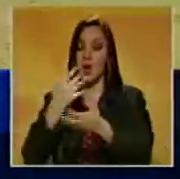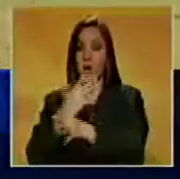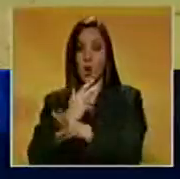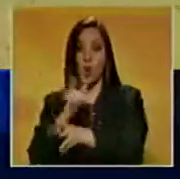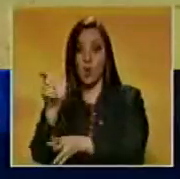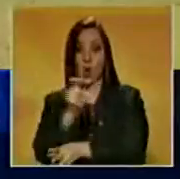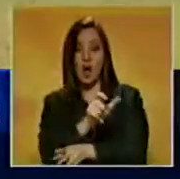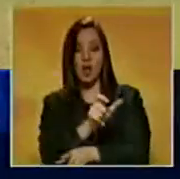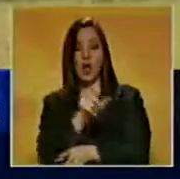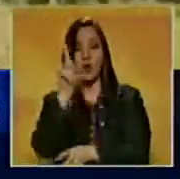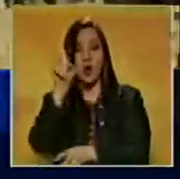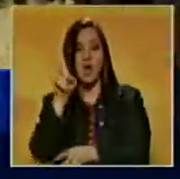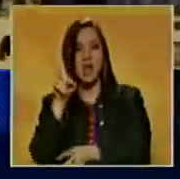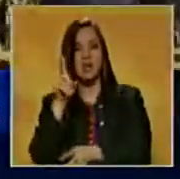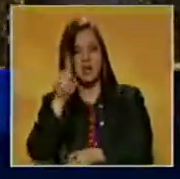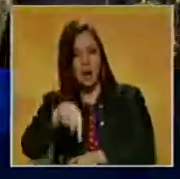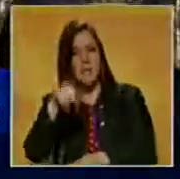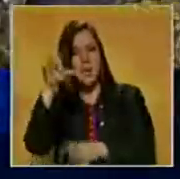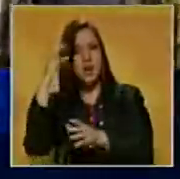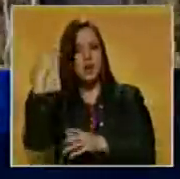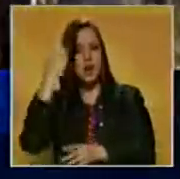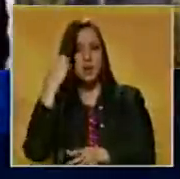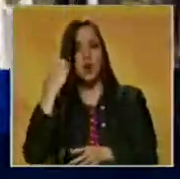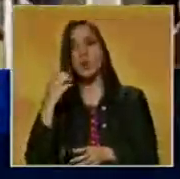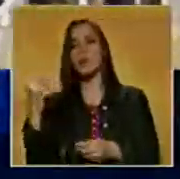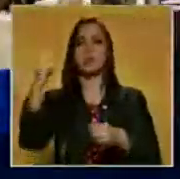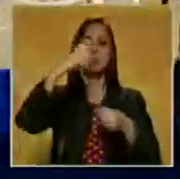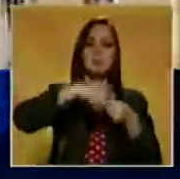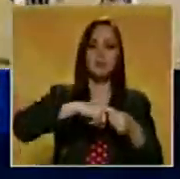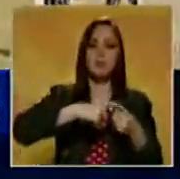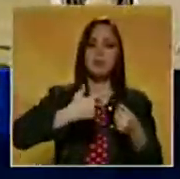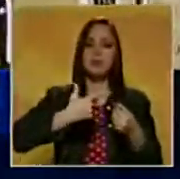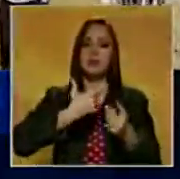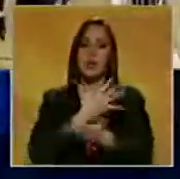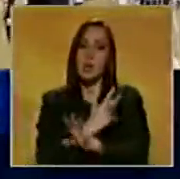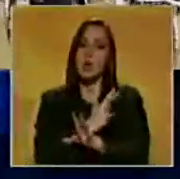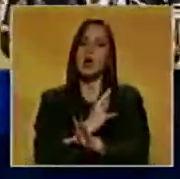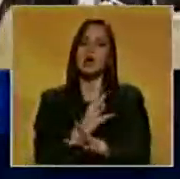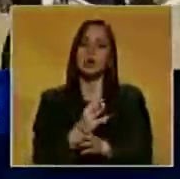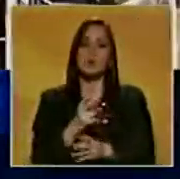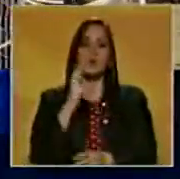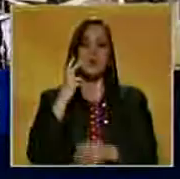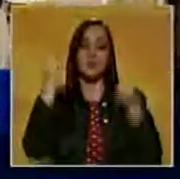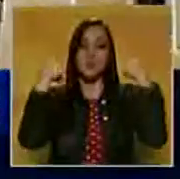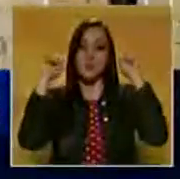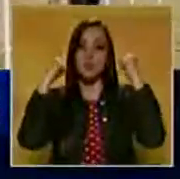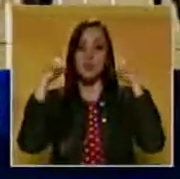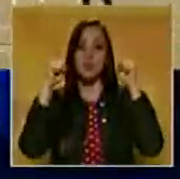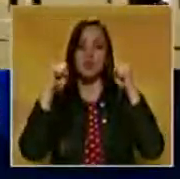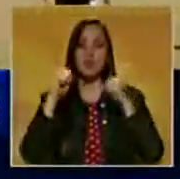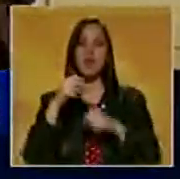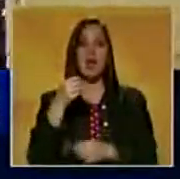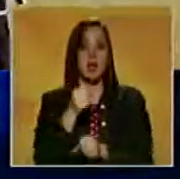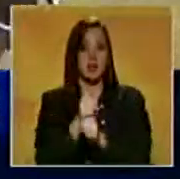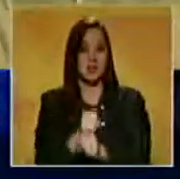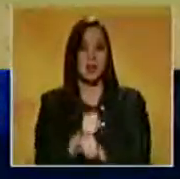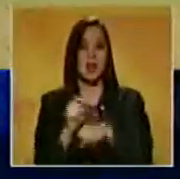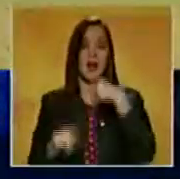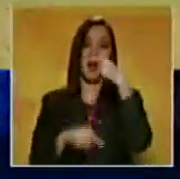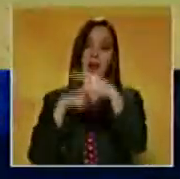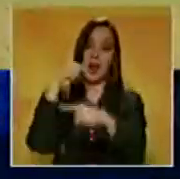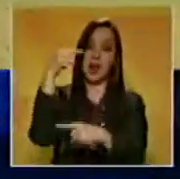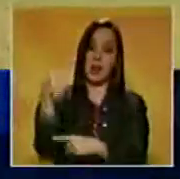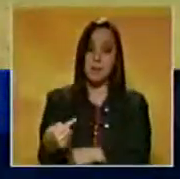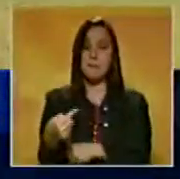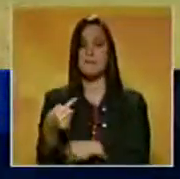Europa. Los 14 legionarios del viejo continente se sumaron en la tarde de este lunes a la concentración en Puerto Ordaz. Se espera que en las próximas horas